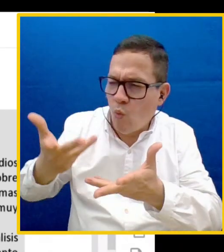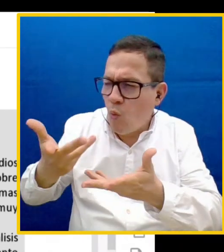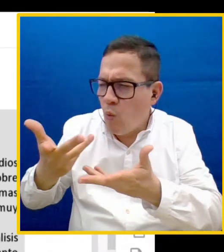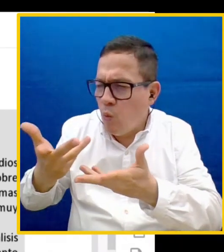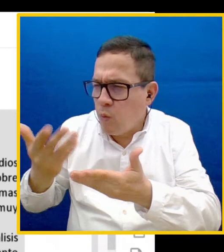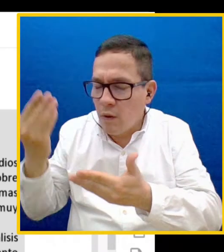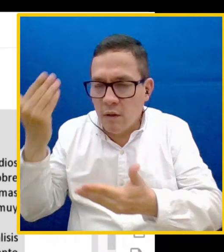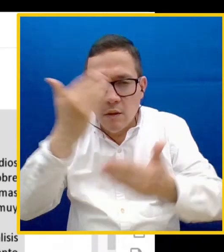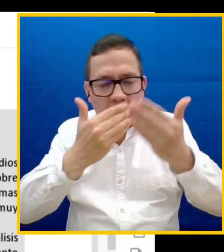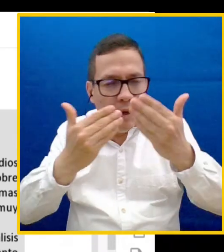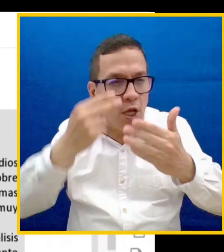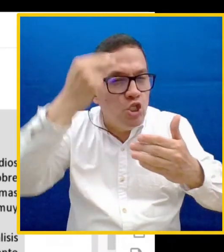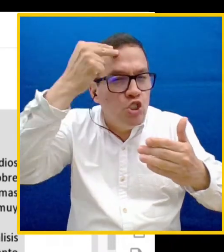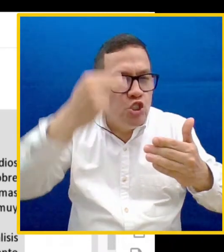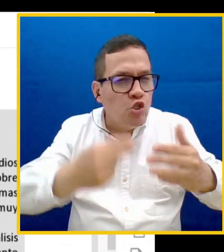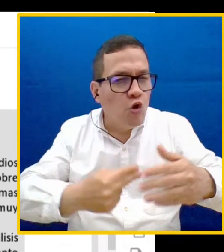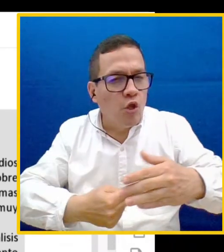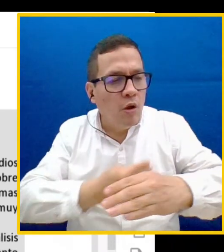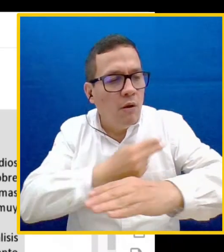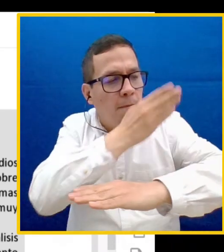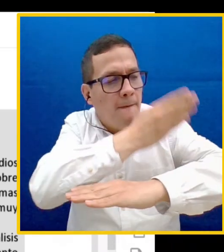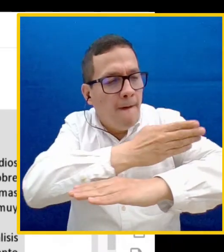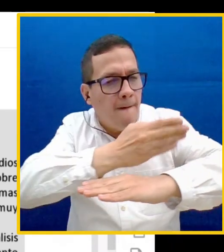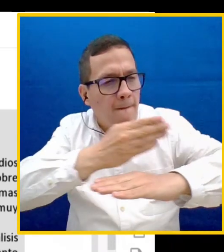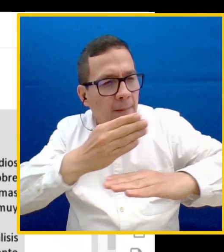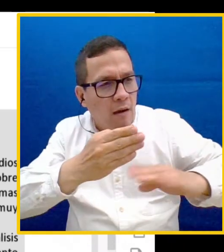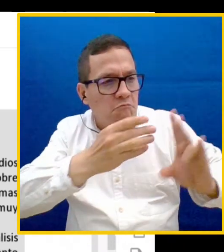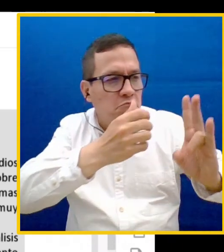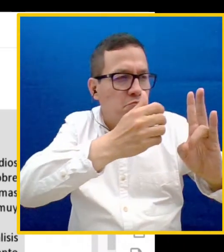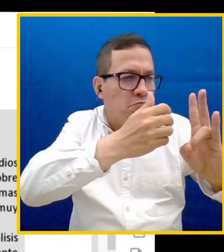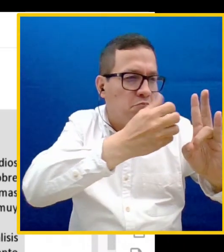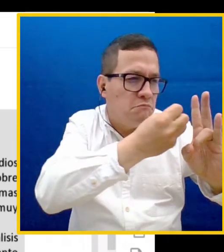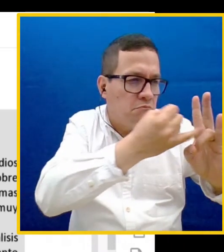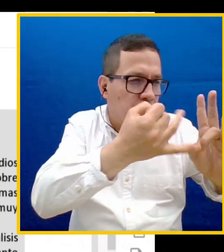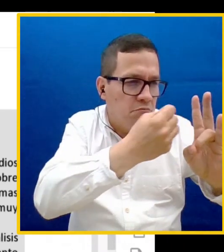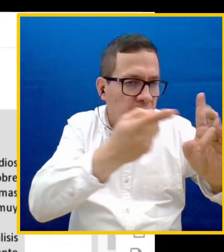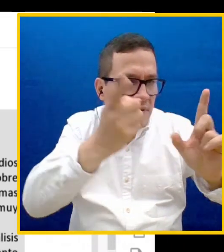tanto cuantitativo como cualitativo, de los hechos.